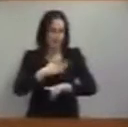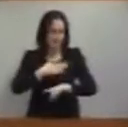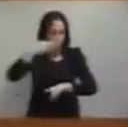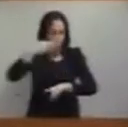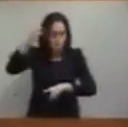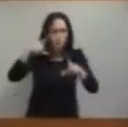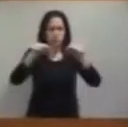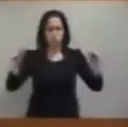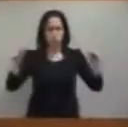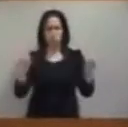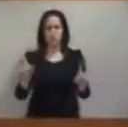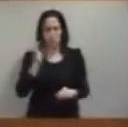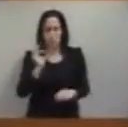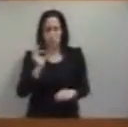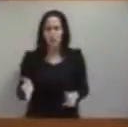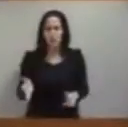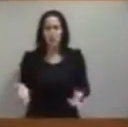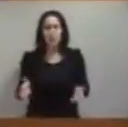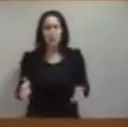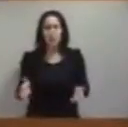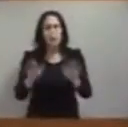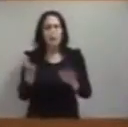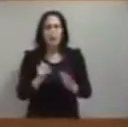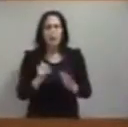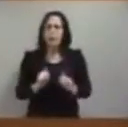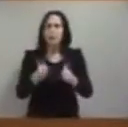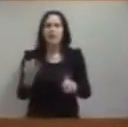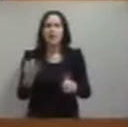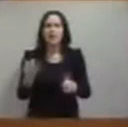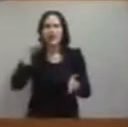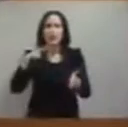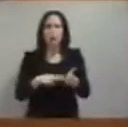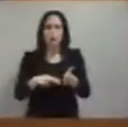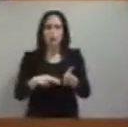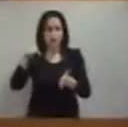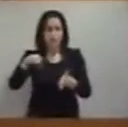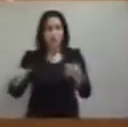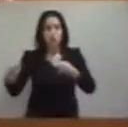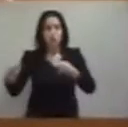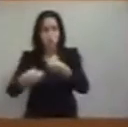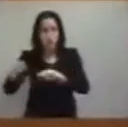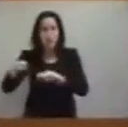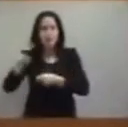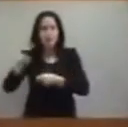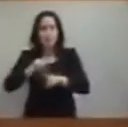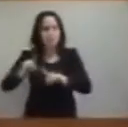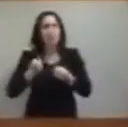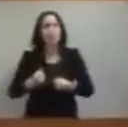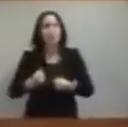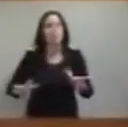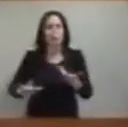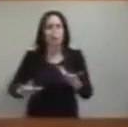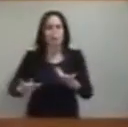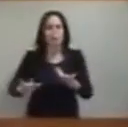nuestros, es cierto, pero tenemos que empezar reconociendo que uno de los grandes problemas que tiene esta sociedad SOGEPSA, es